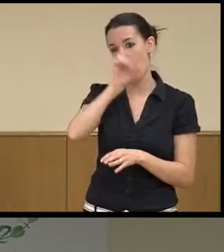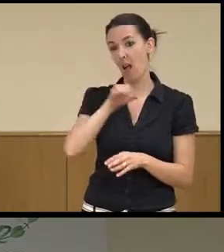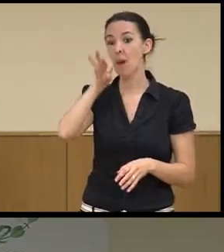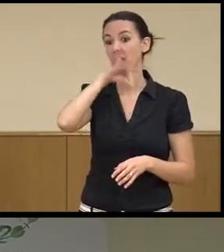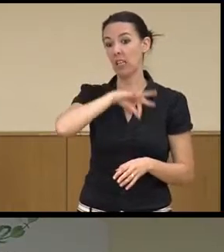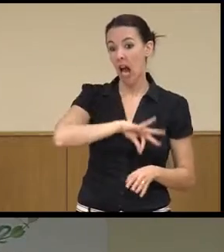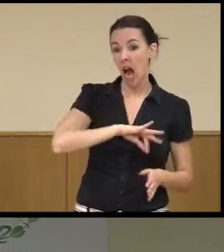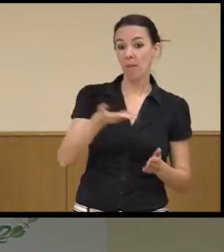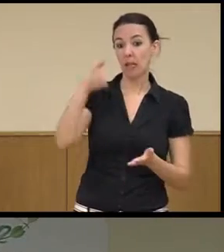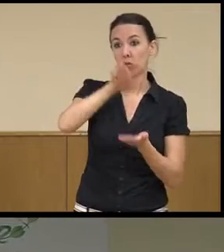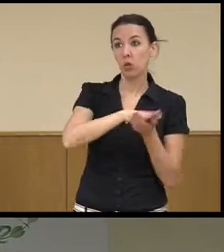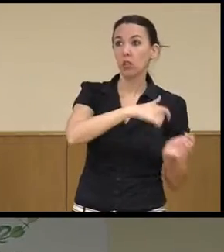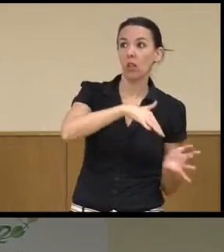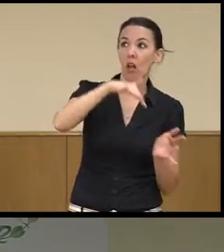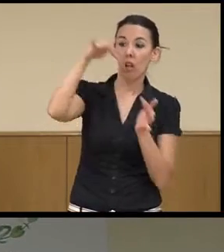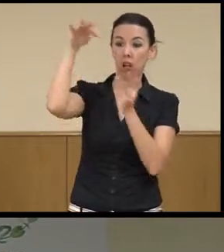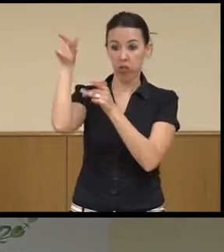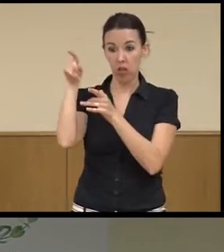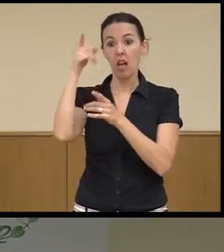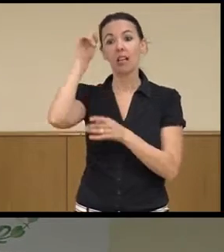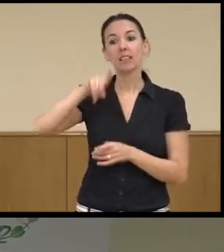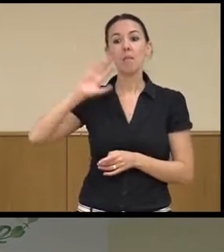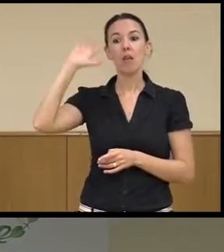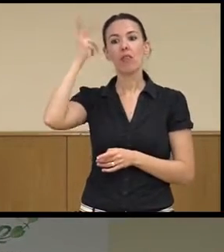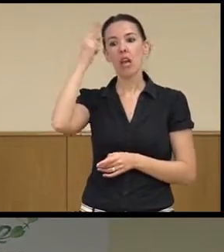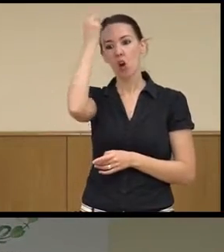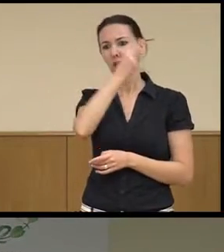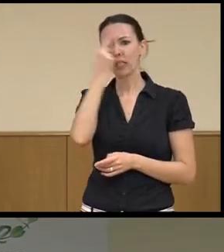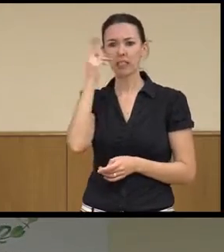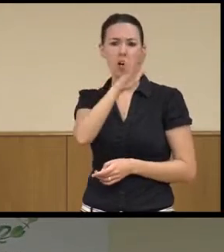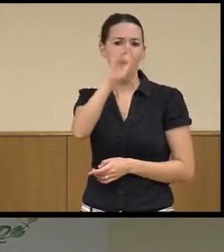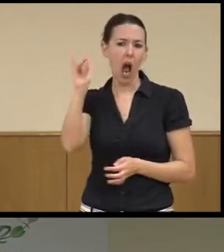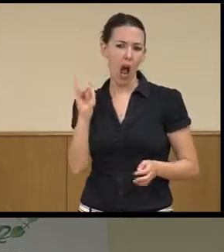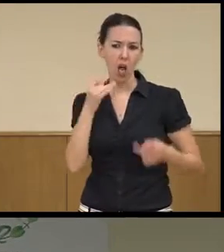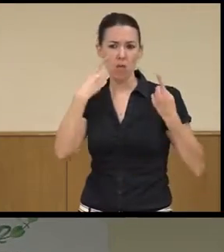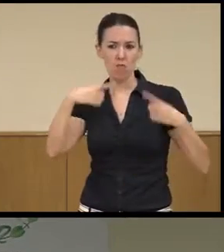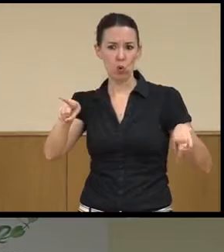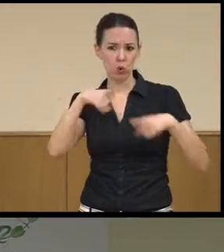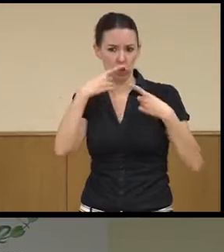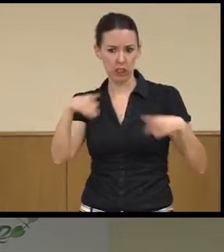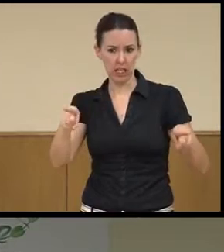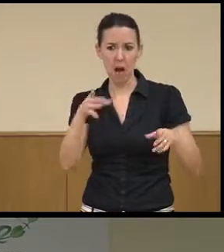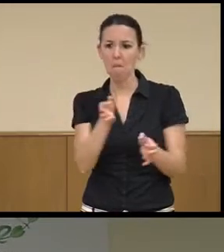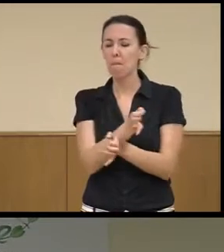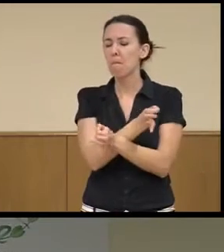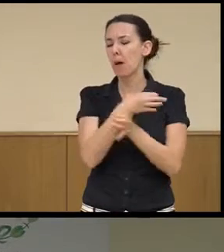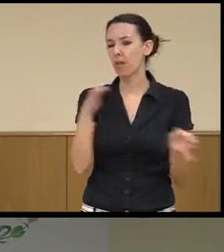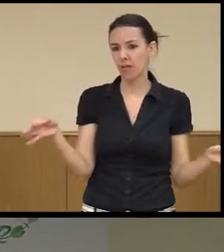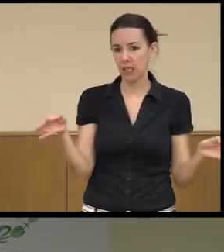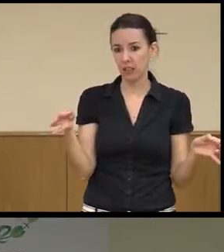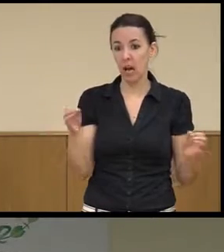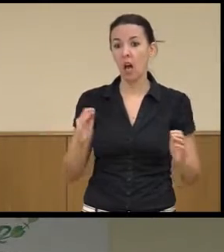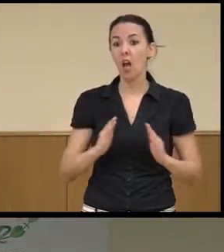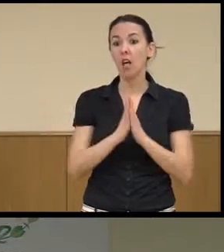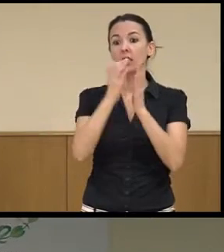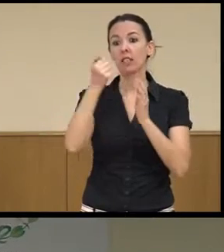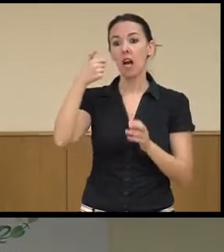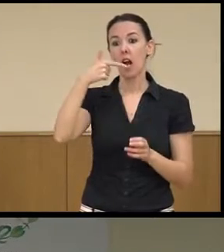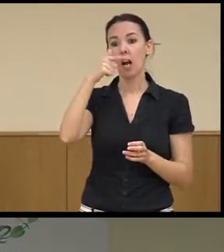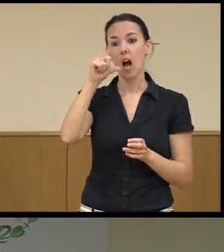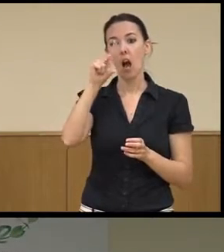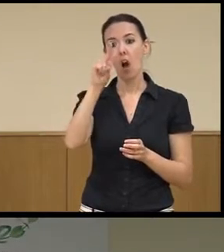por este valle de lágrimas. Y también el cielo cristiano está poblado de música, de la armonía más perfecta. San Agustín y San Ambrosio,